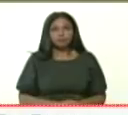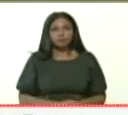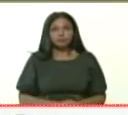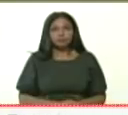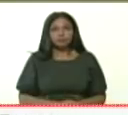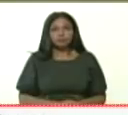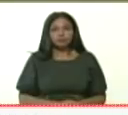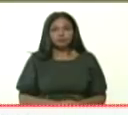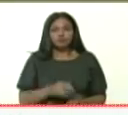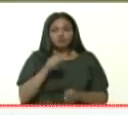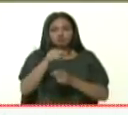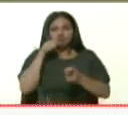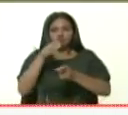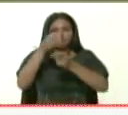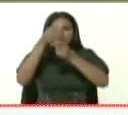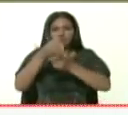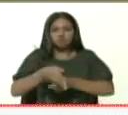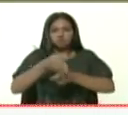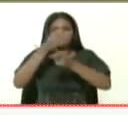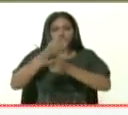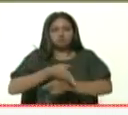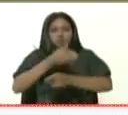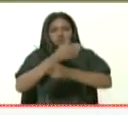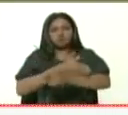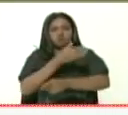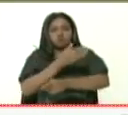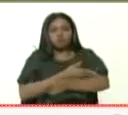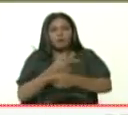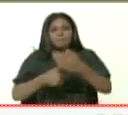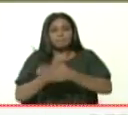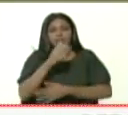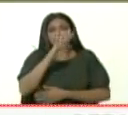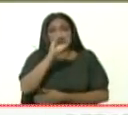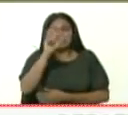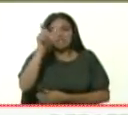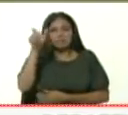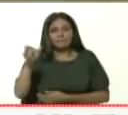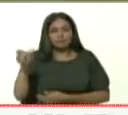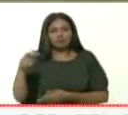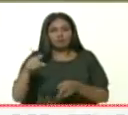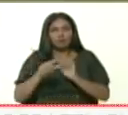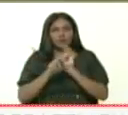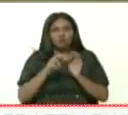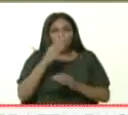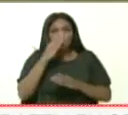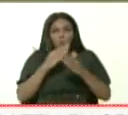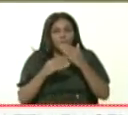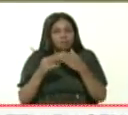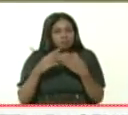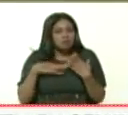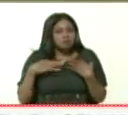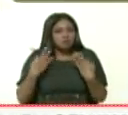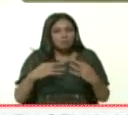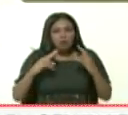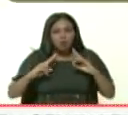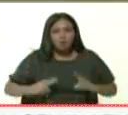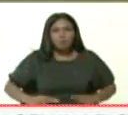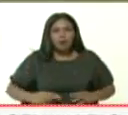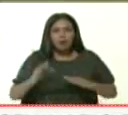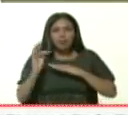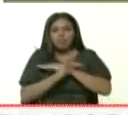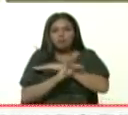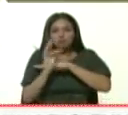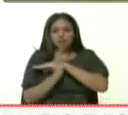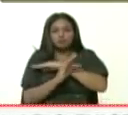Con una sierra. Ahí han descuartizado más de 500 personas, humildes seres humanos de la frontera.